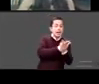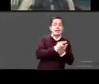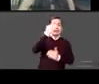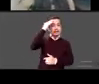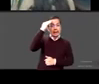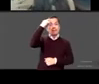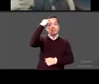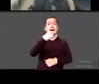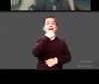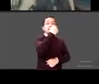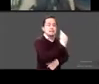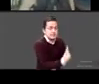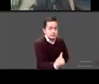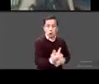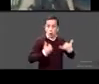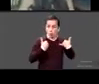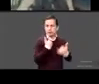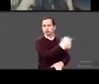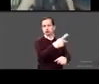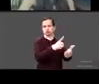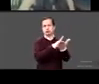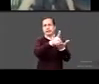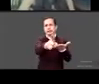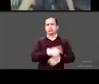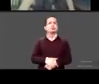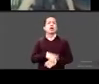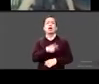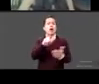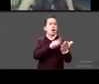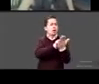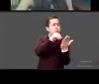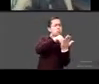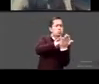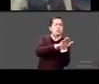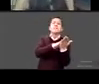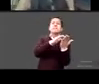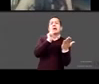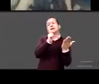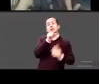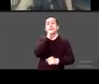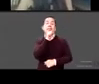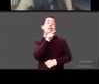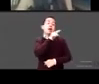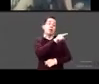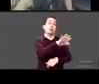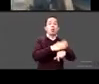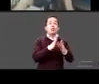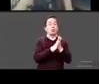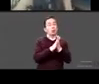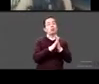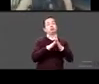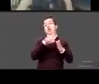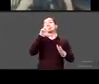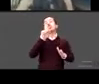modificarse, que se habla de abstenerse, ¿no? Y entonces imagínense que ustedes a su jefe les pidieran que se abstuvieran de pegarles porque hicieron